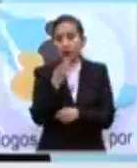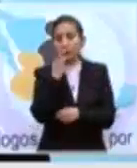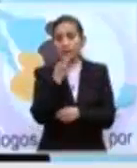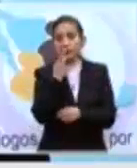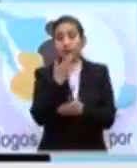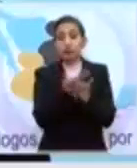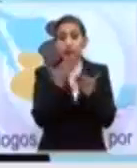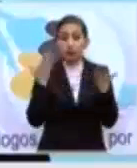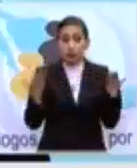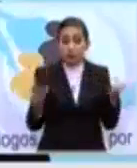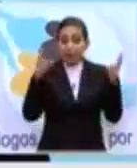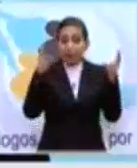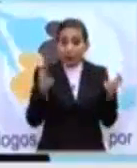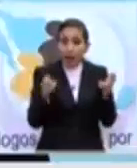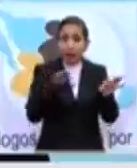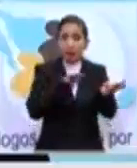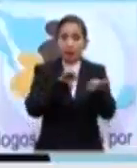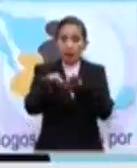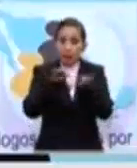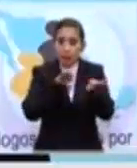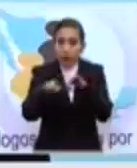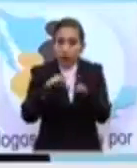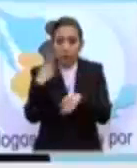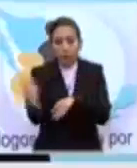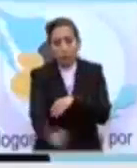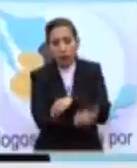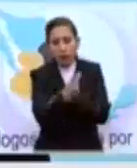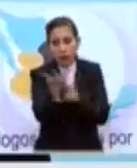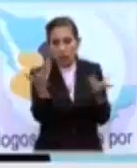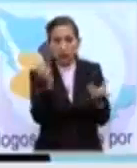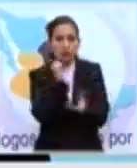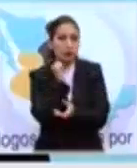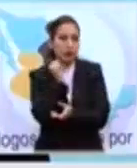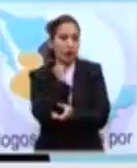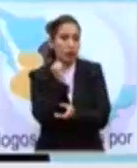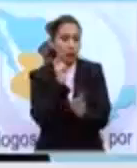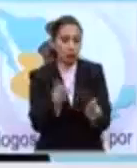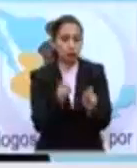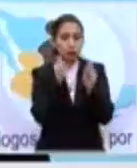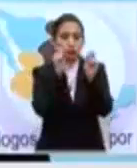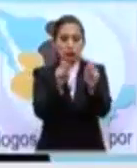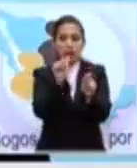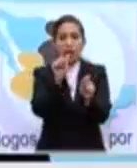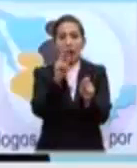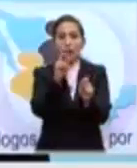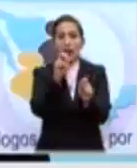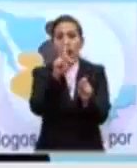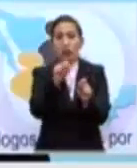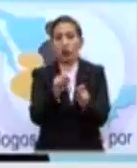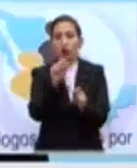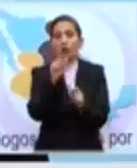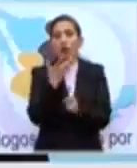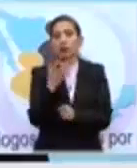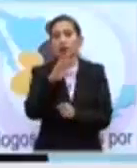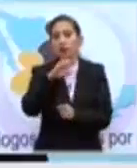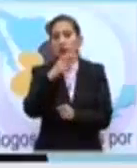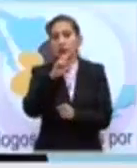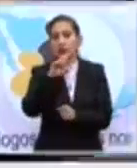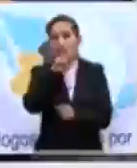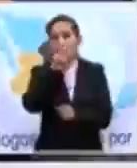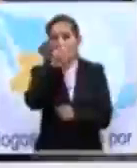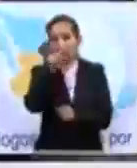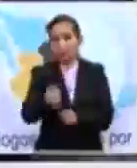hablando ahora del tema del trabajo. La pregunta la hace el senador, tiene el uso de la palabra, Armando Neira Chávez. Senador, adelante, lo